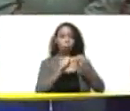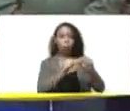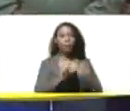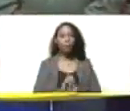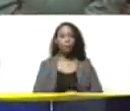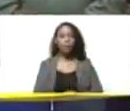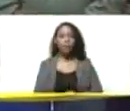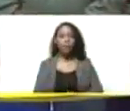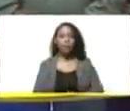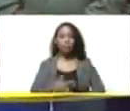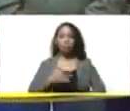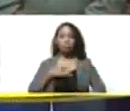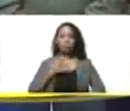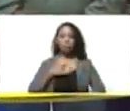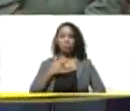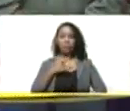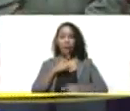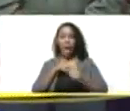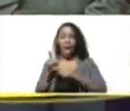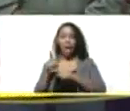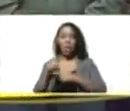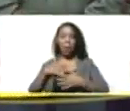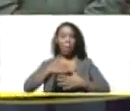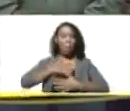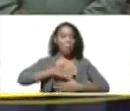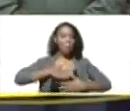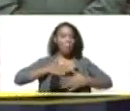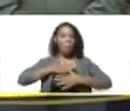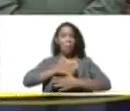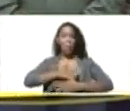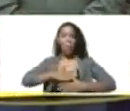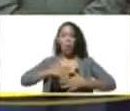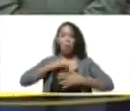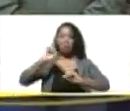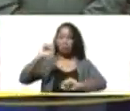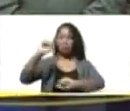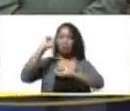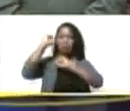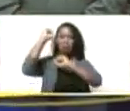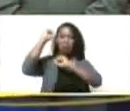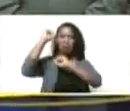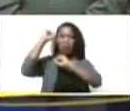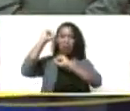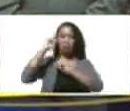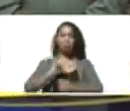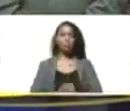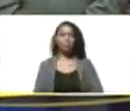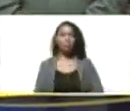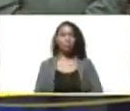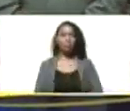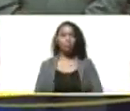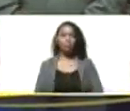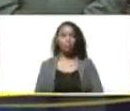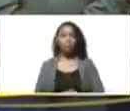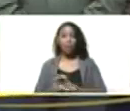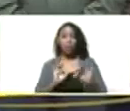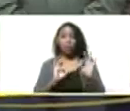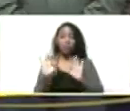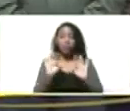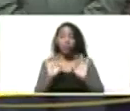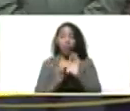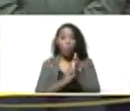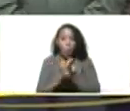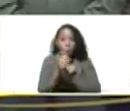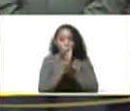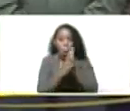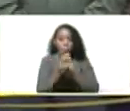Se sentían gozosos y victoriosos y preparaban sus